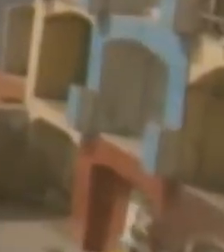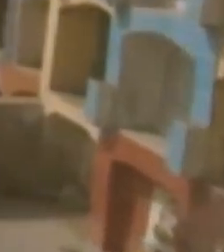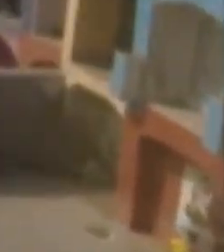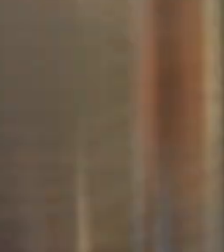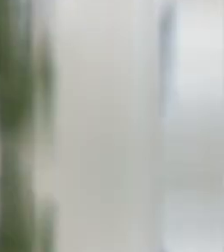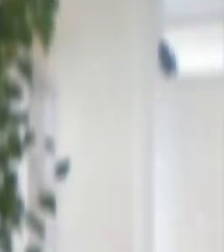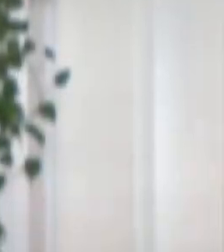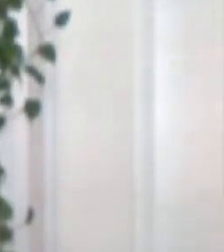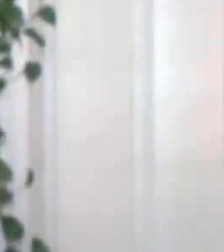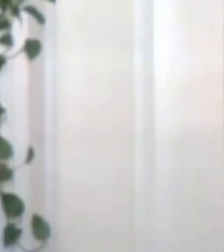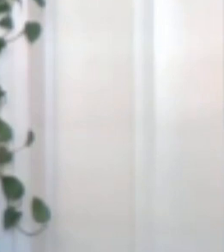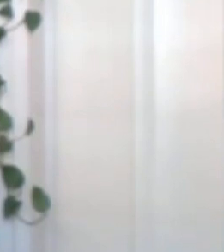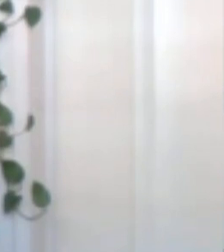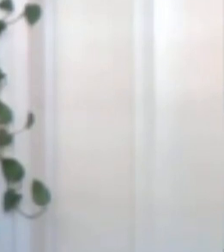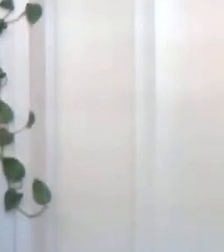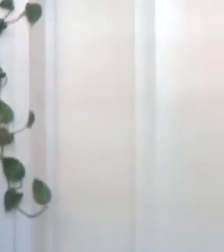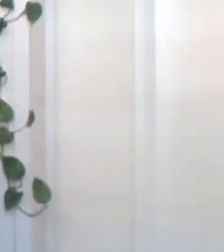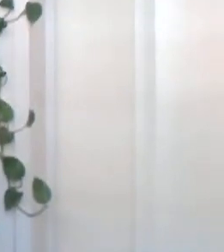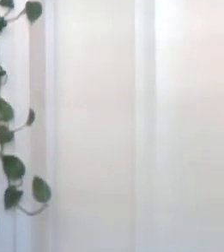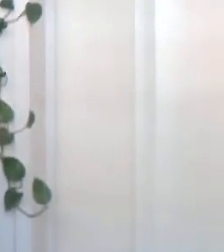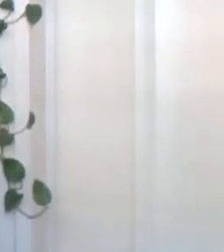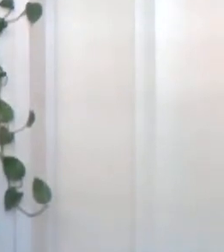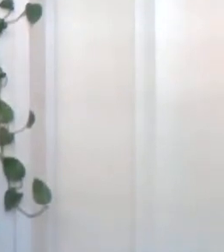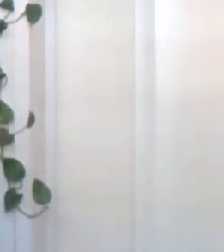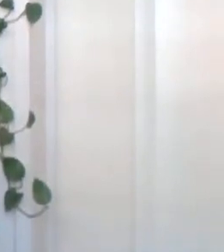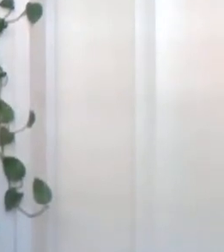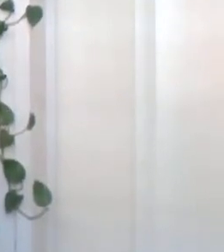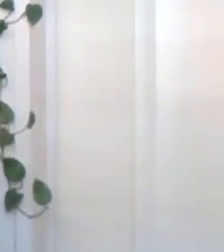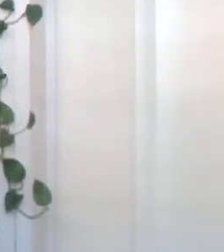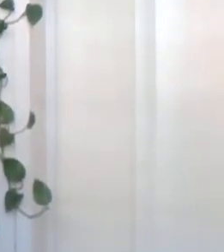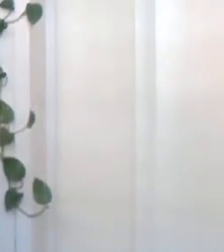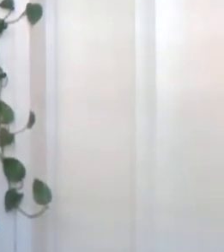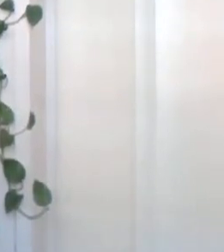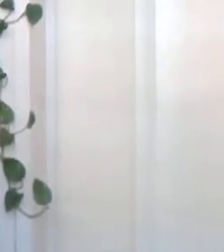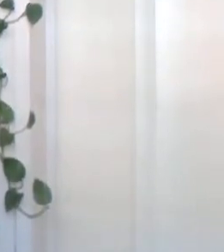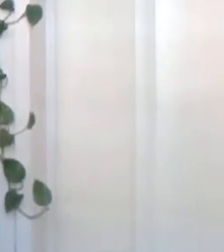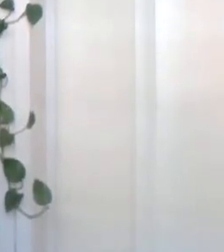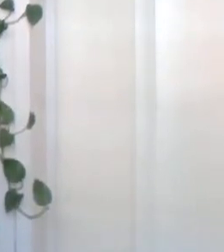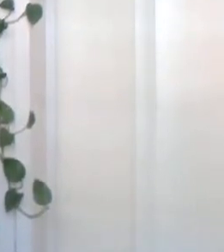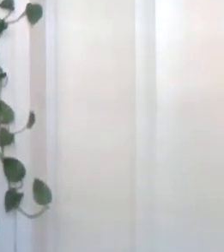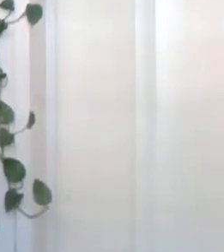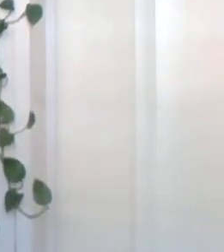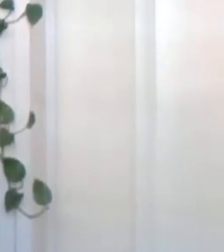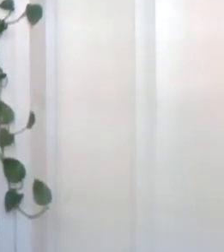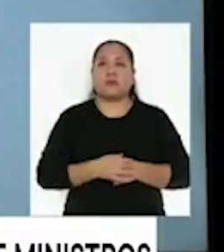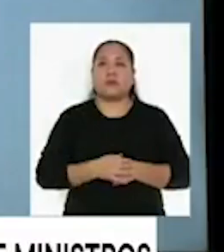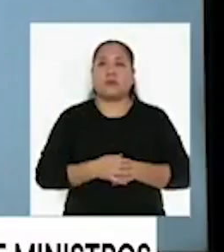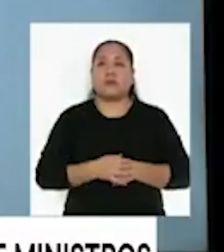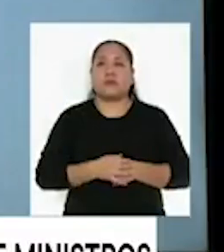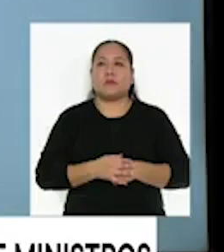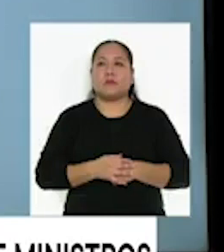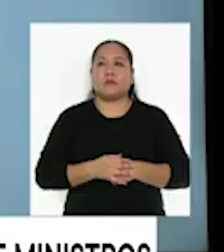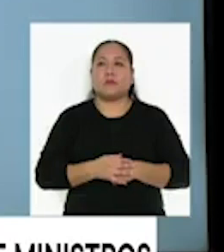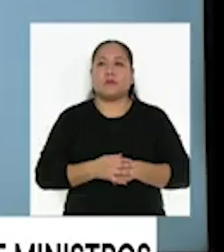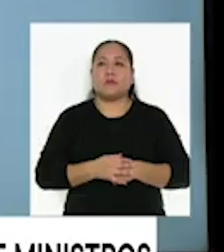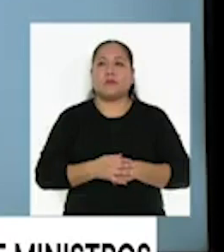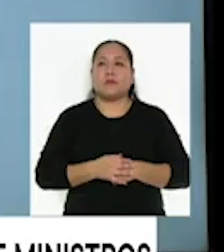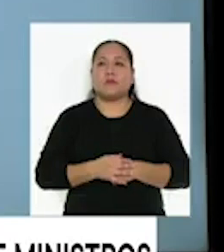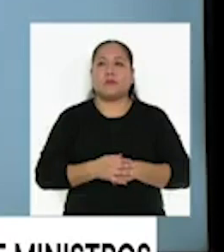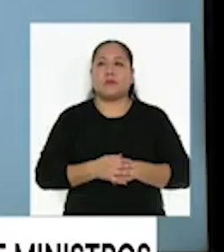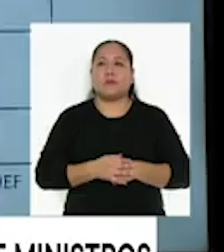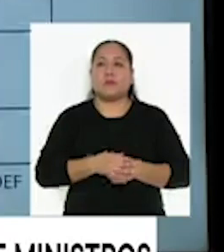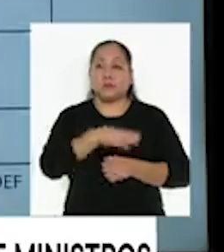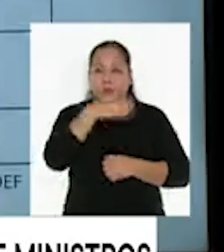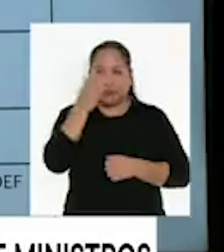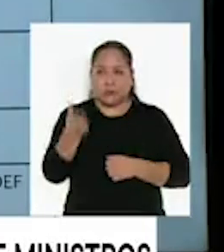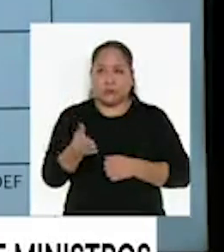más nichos. Este lunes, Mateo Prochazka, médico epidemiólogo que forma parte como miembro del equipo